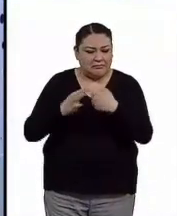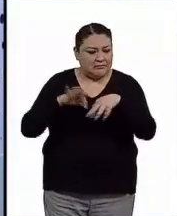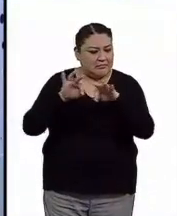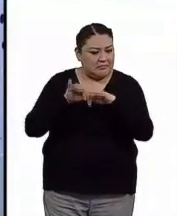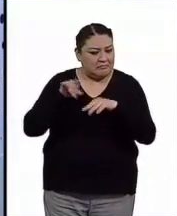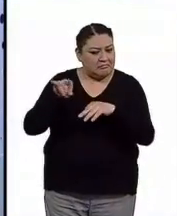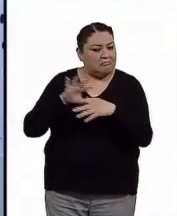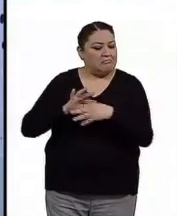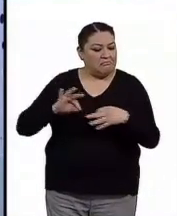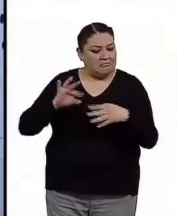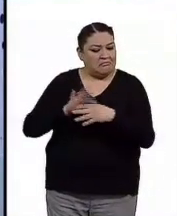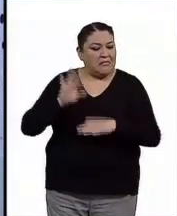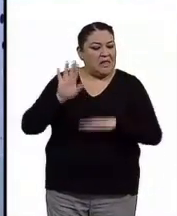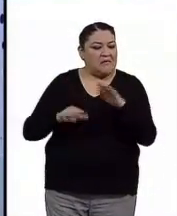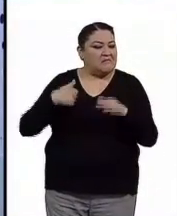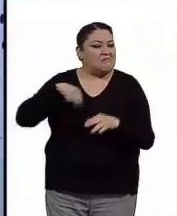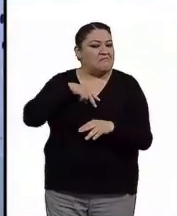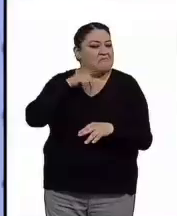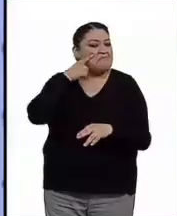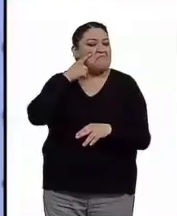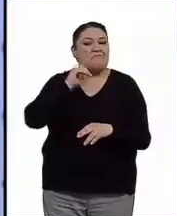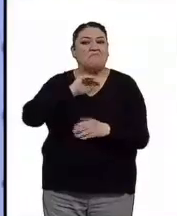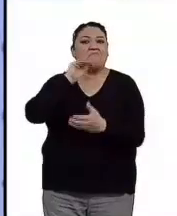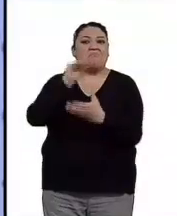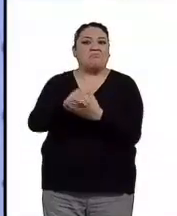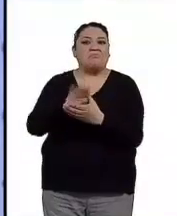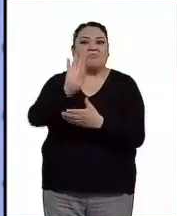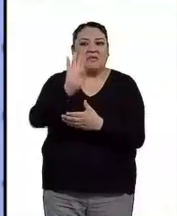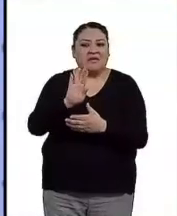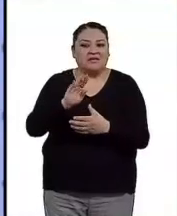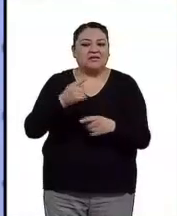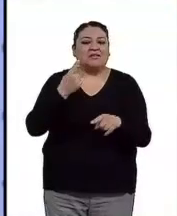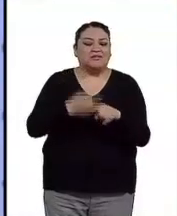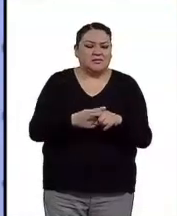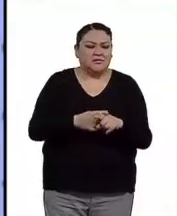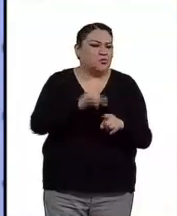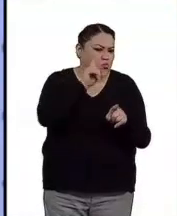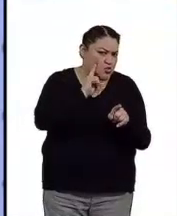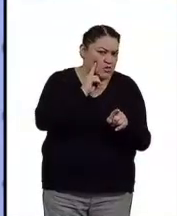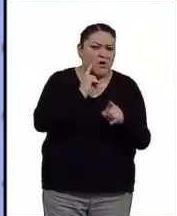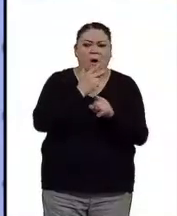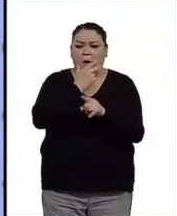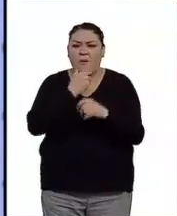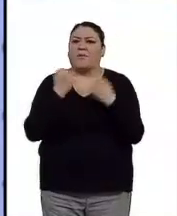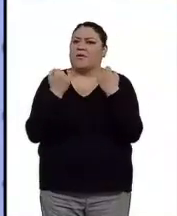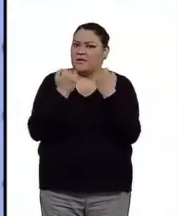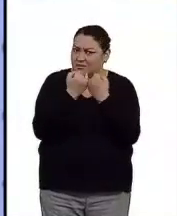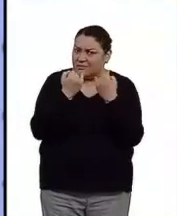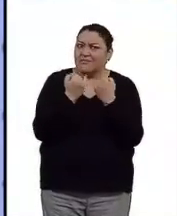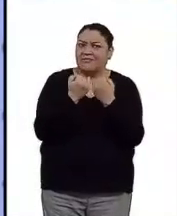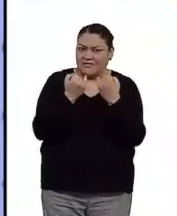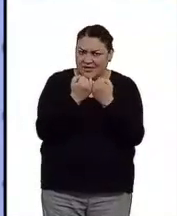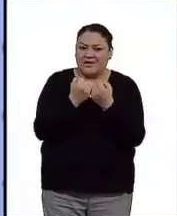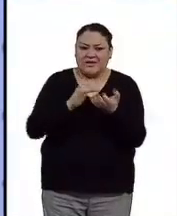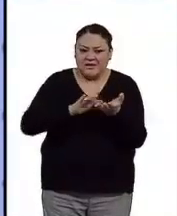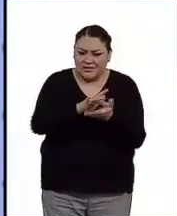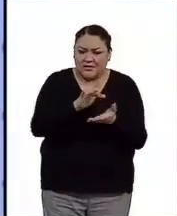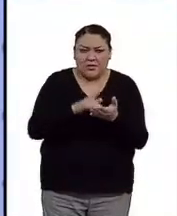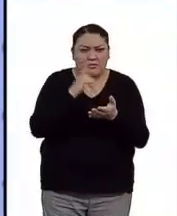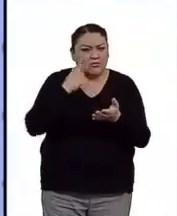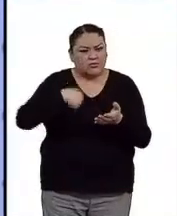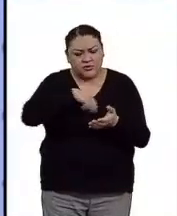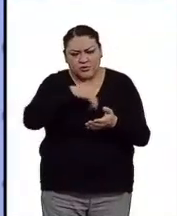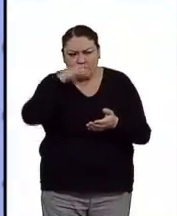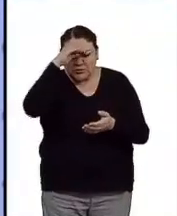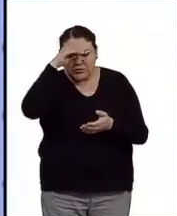es frecuentemente invisibilizado, de cómo no nada más es un tema que afecta a mujeres, también esto puede contribuir si contemplamos dentro de